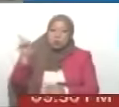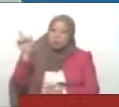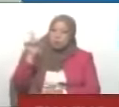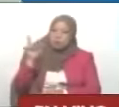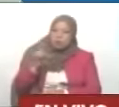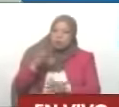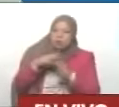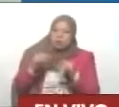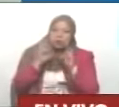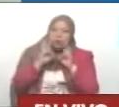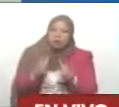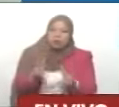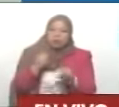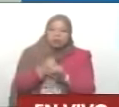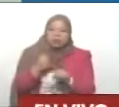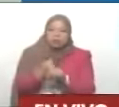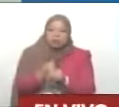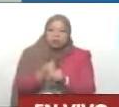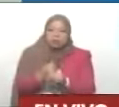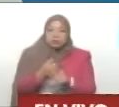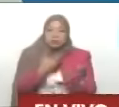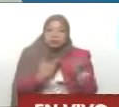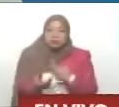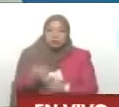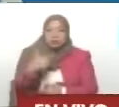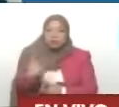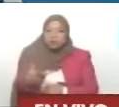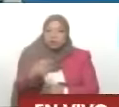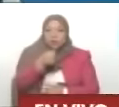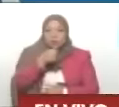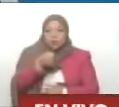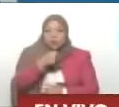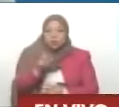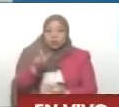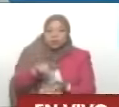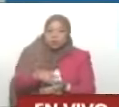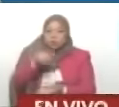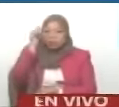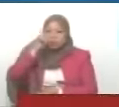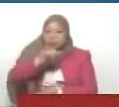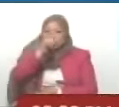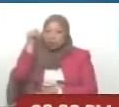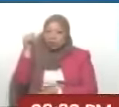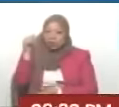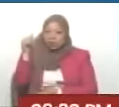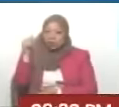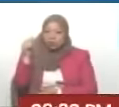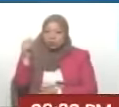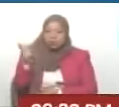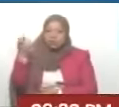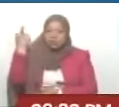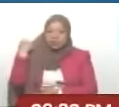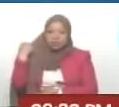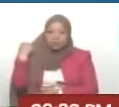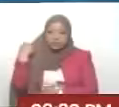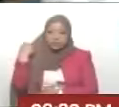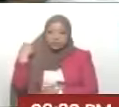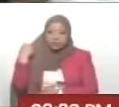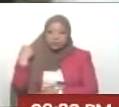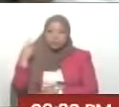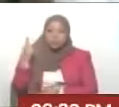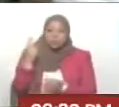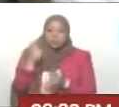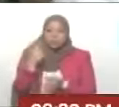pa, pa. Y les hemos traído hoy tres solistas que se presentaron el domingo, y, o sea, ayer, y un